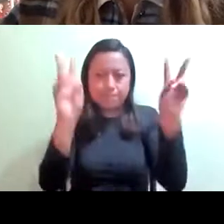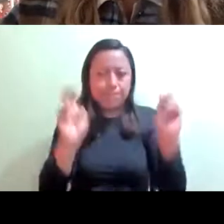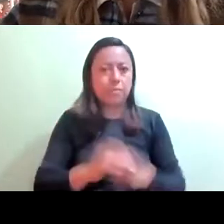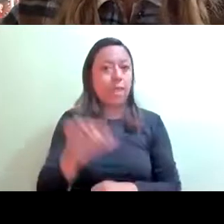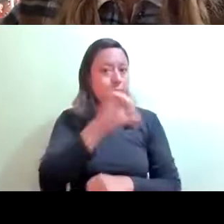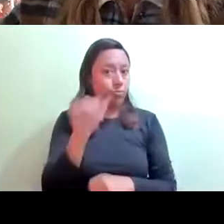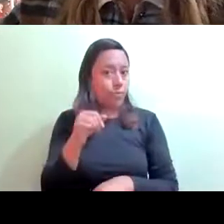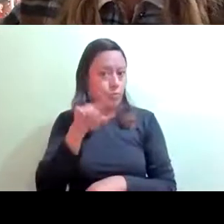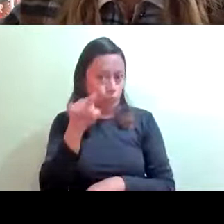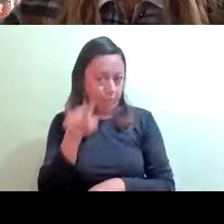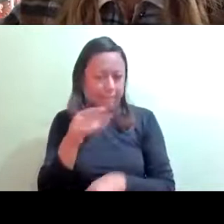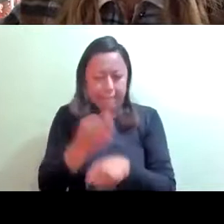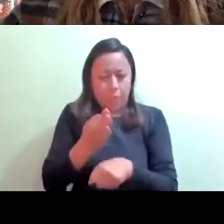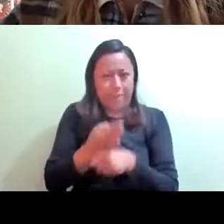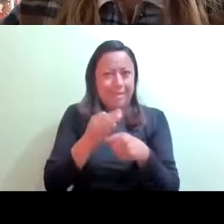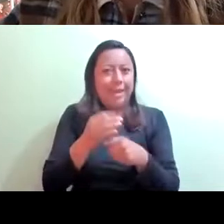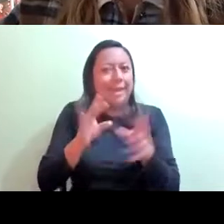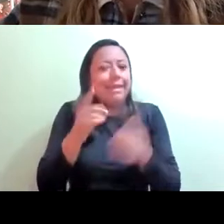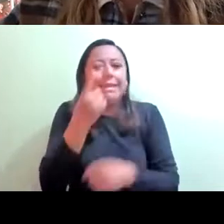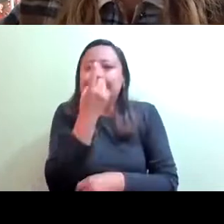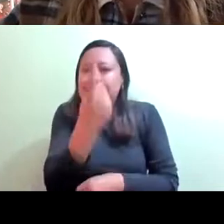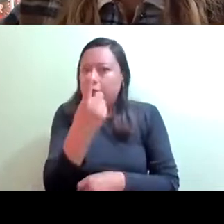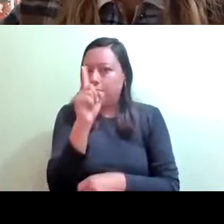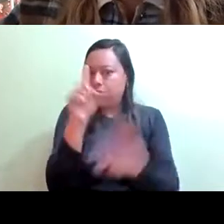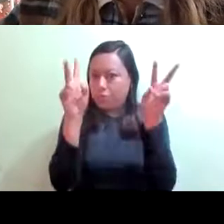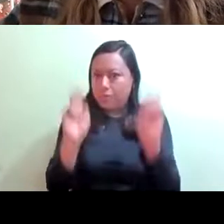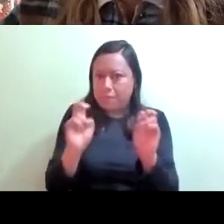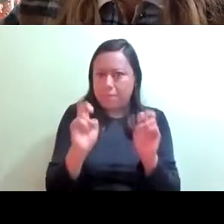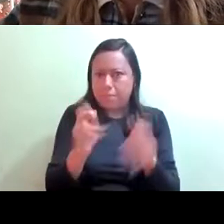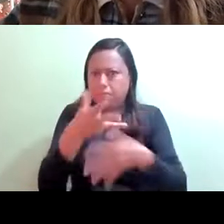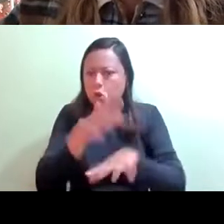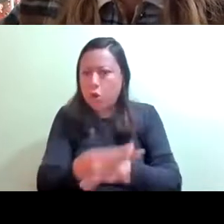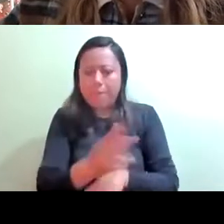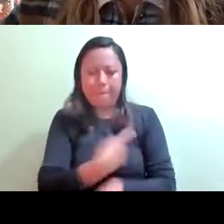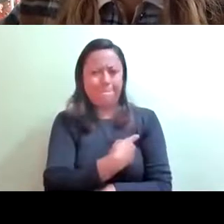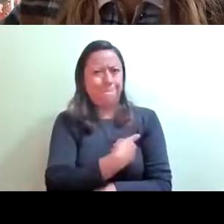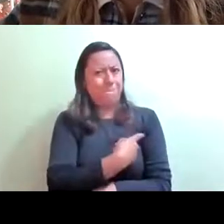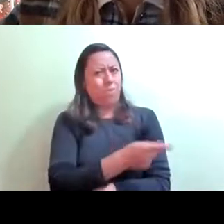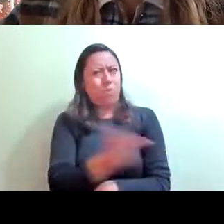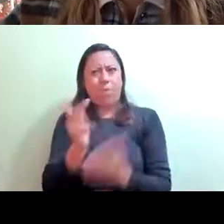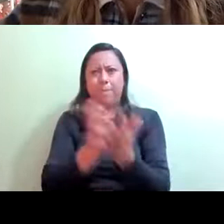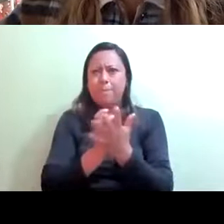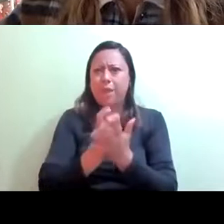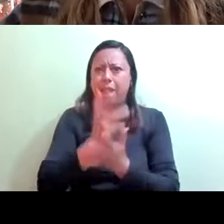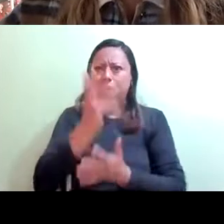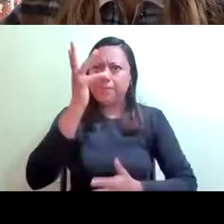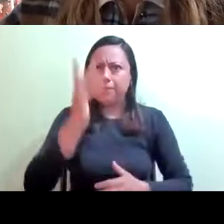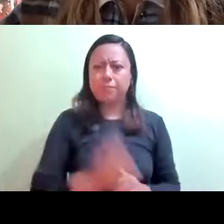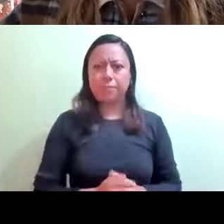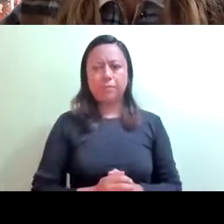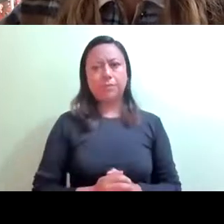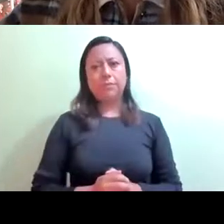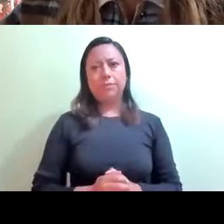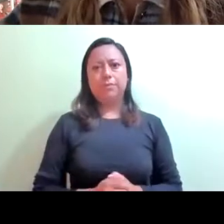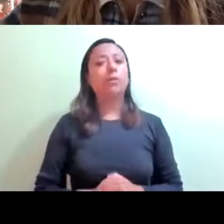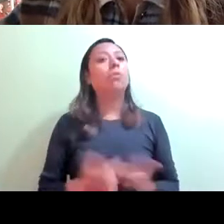tema ahorita, lo mencionó, sobre la pobreza extrema que crece cada vez más.